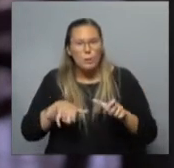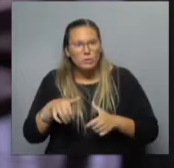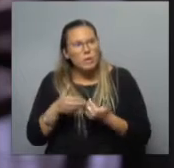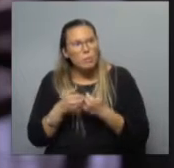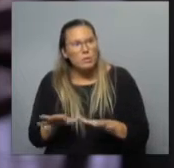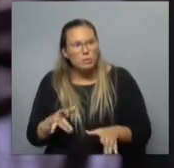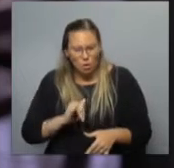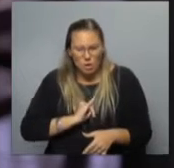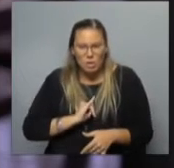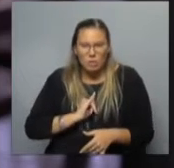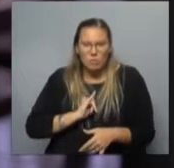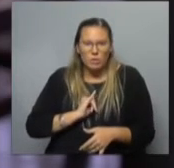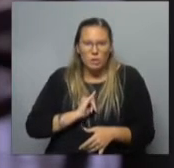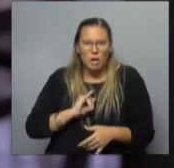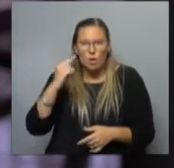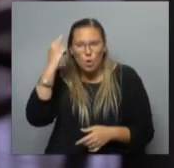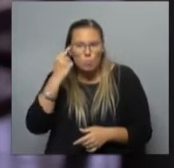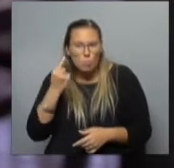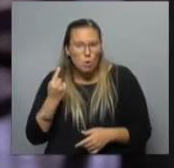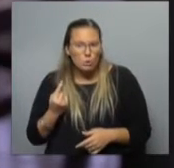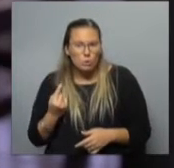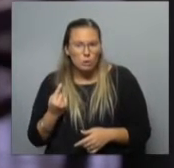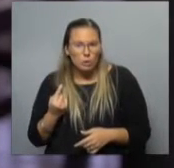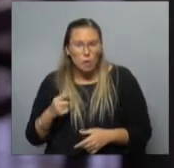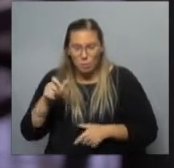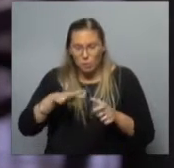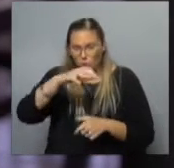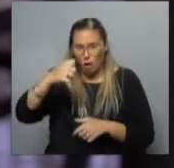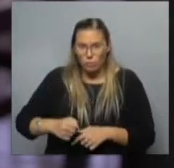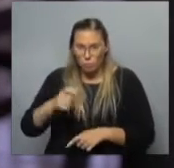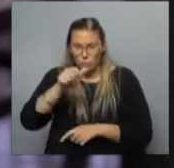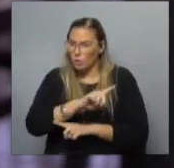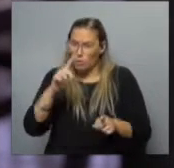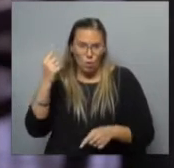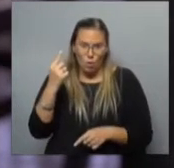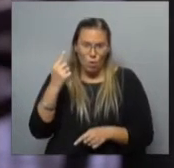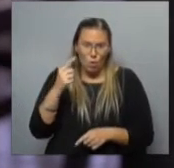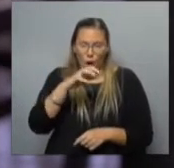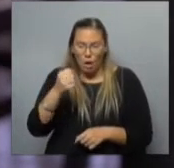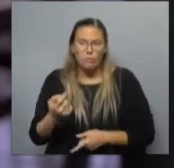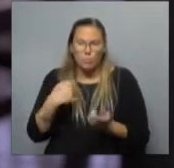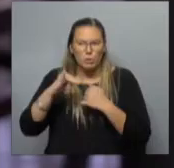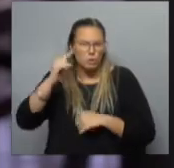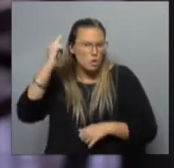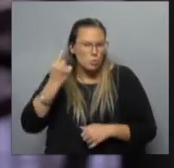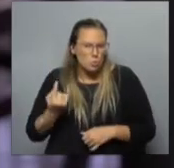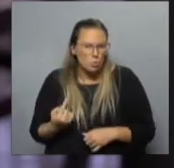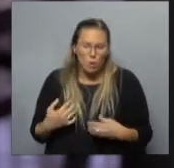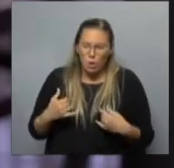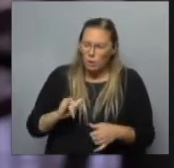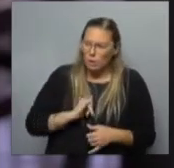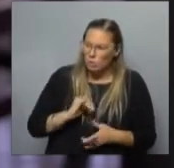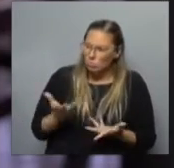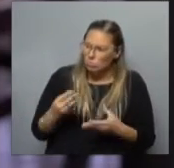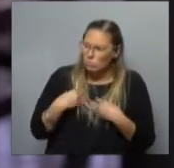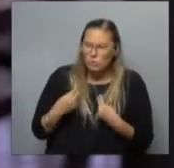empezó a identificarse con motas, gente afro y gente no afro, pero sí con rulos, empezó a identificarse con motas.